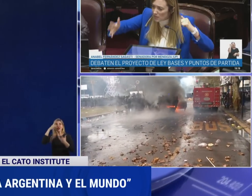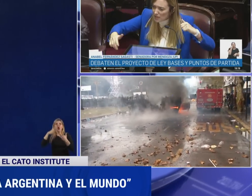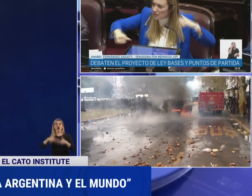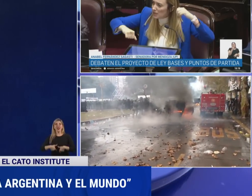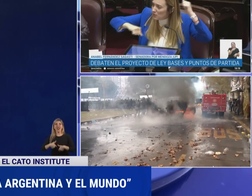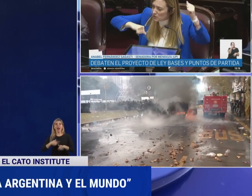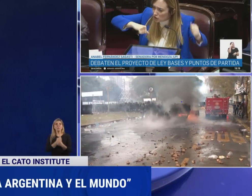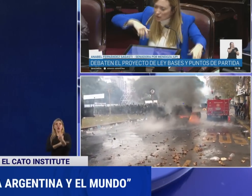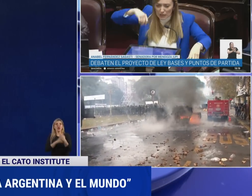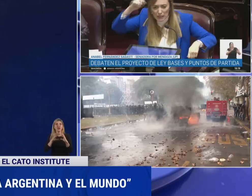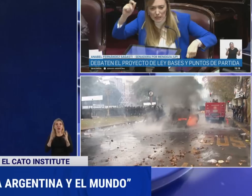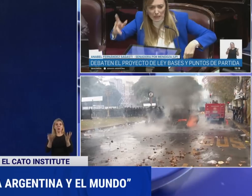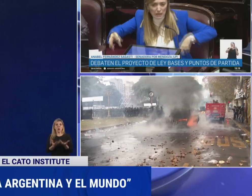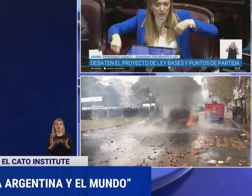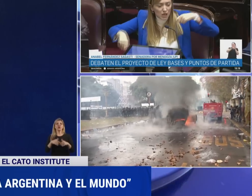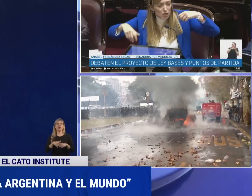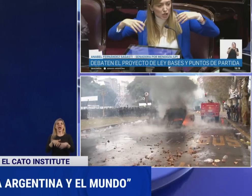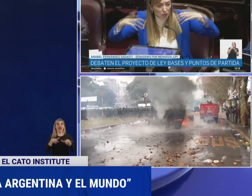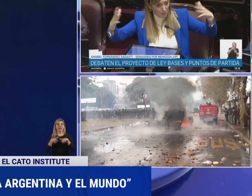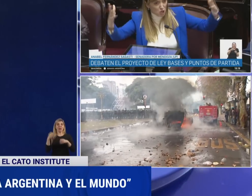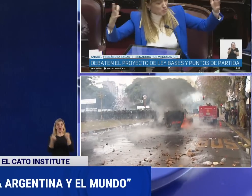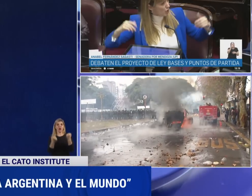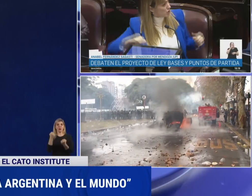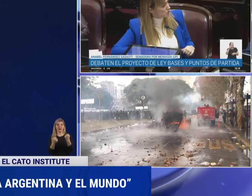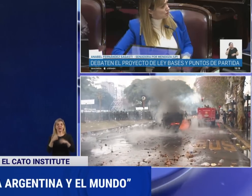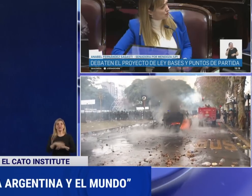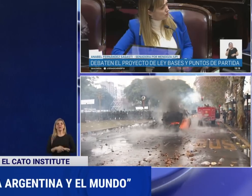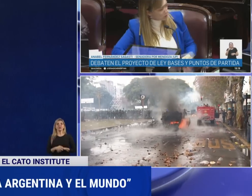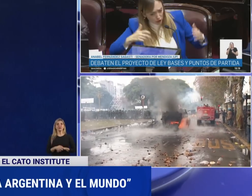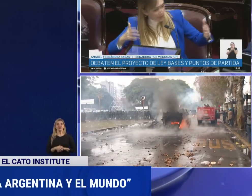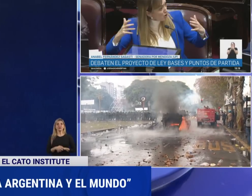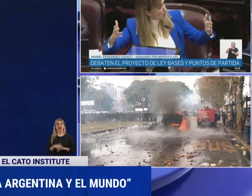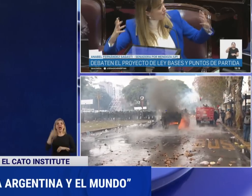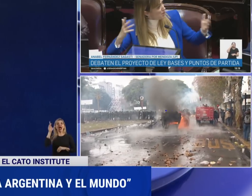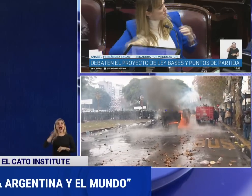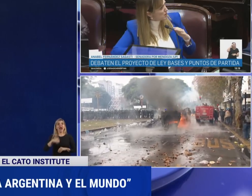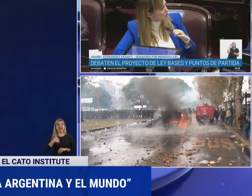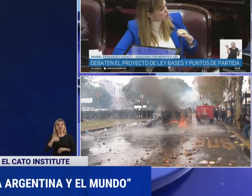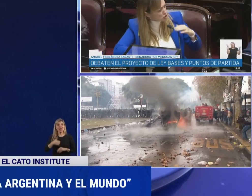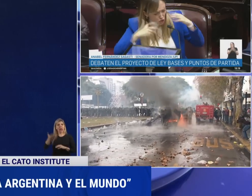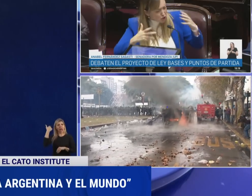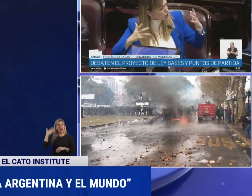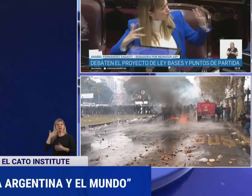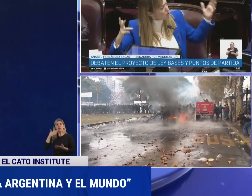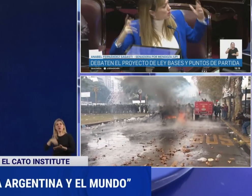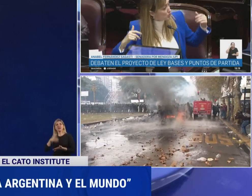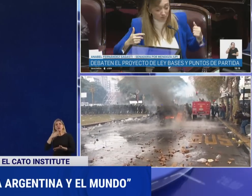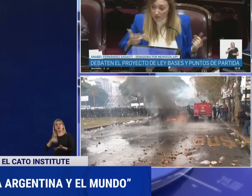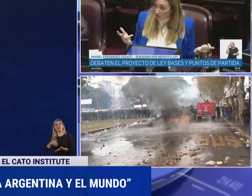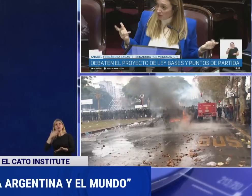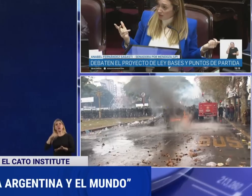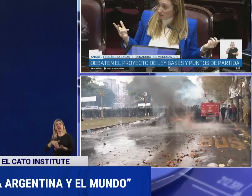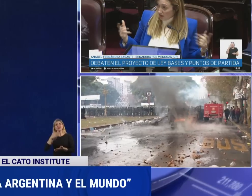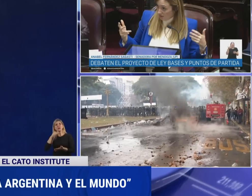son la frontera de la actividad económica. La Argentina alguna vez fue una tierra de promesas que capturaba la